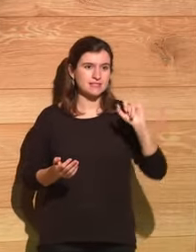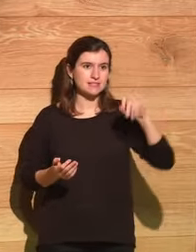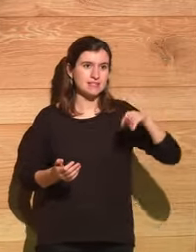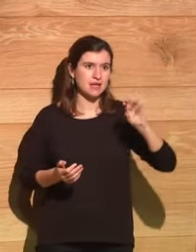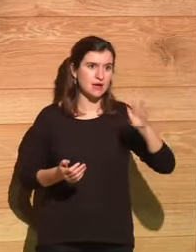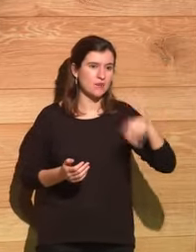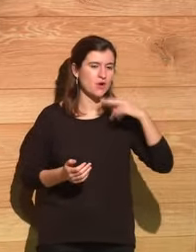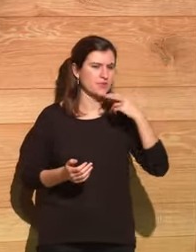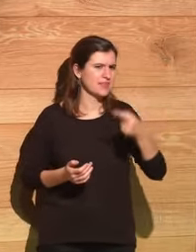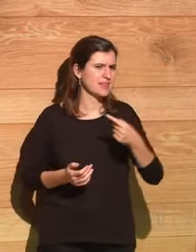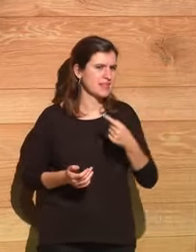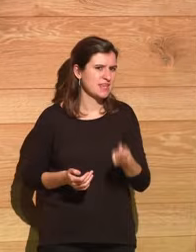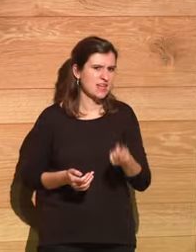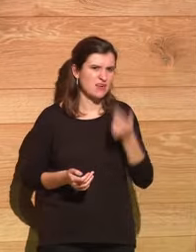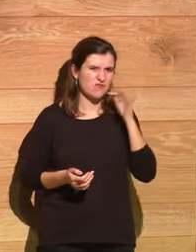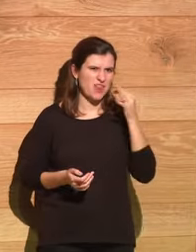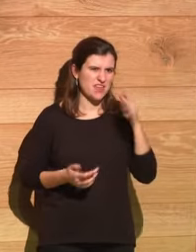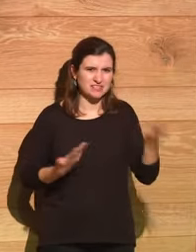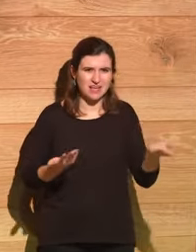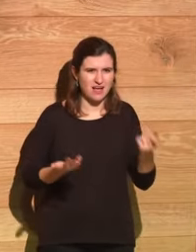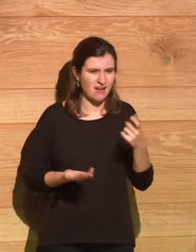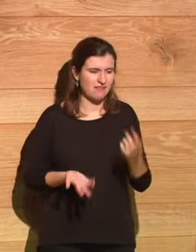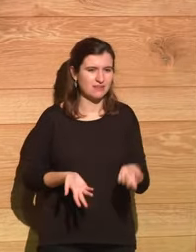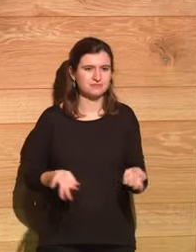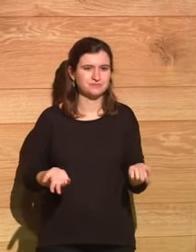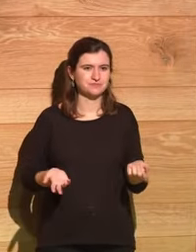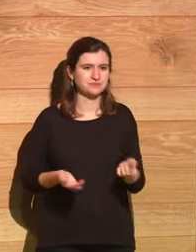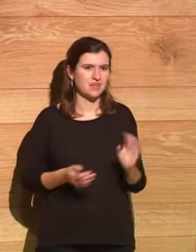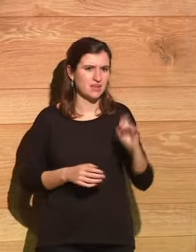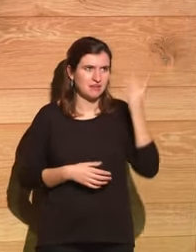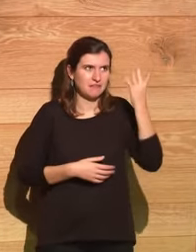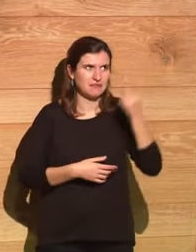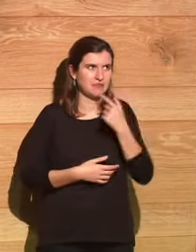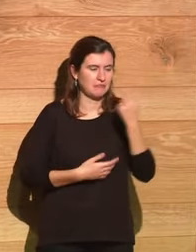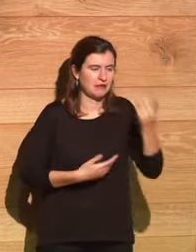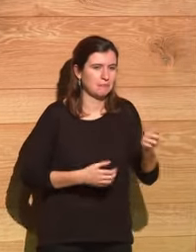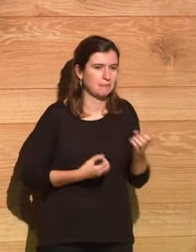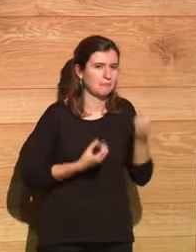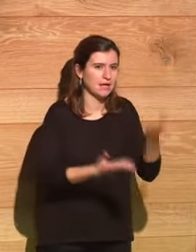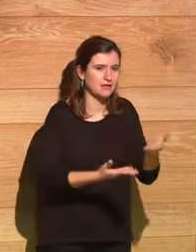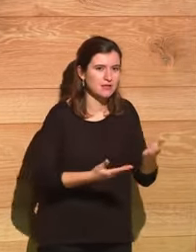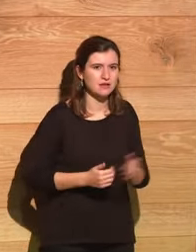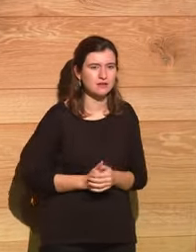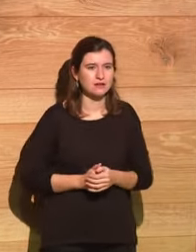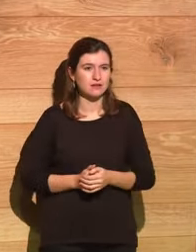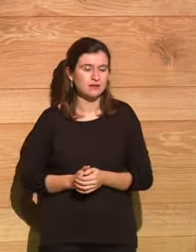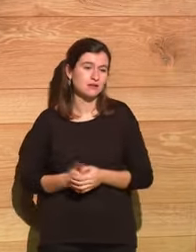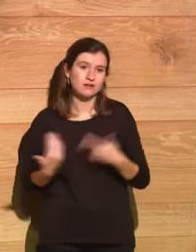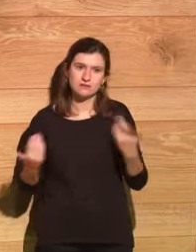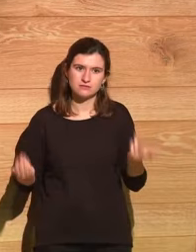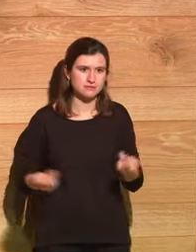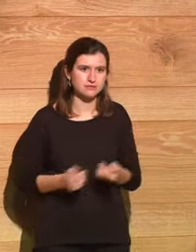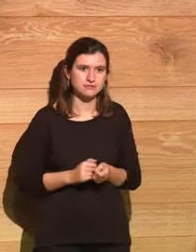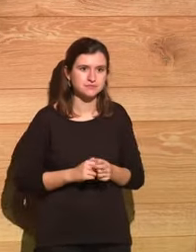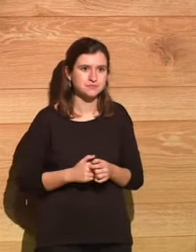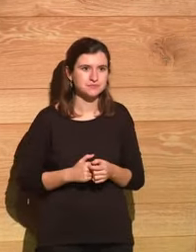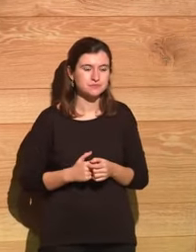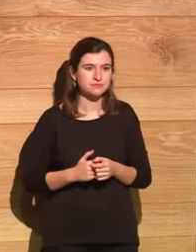dice, bueno, lo otro, que esta cosa francesa, ¿no? Que cada vez que se les ocurre algo, es para mí y no echar cuenta, ¿no? Pero